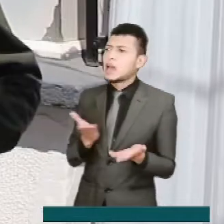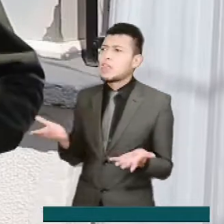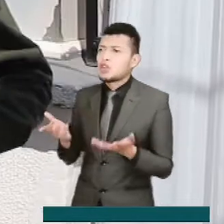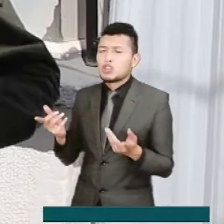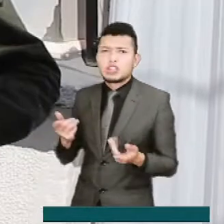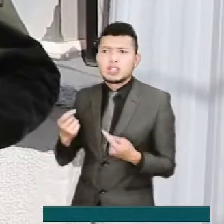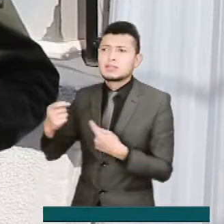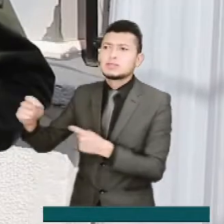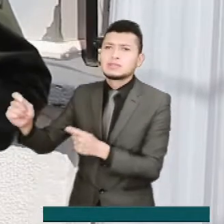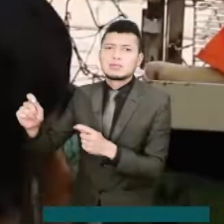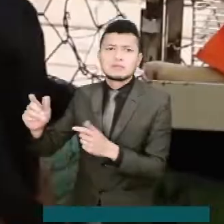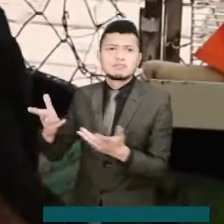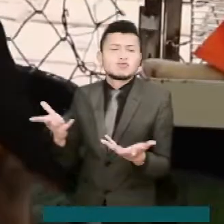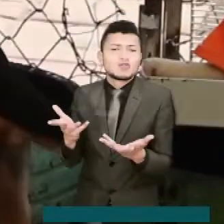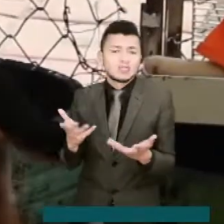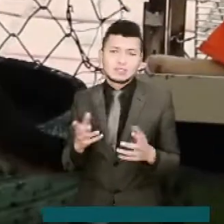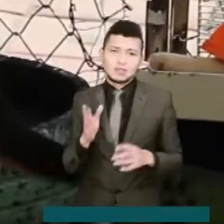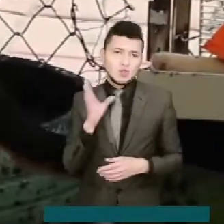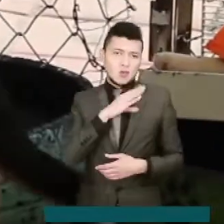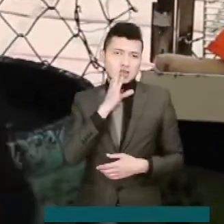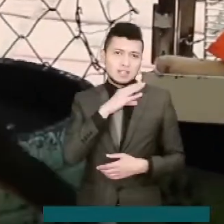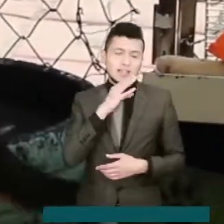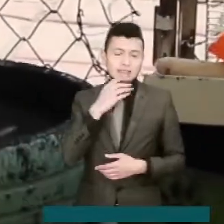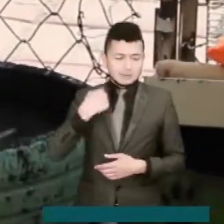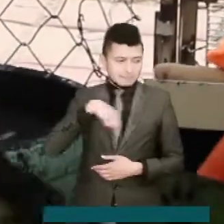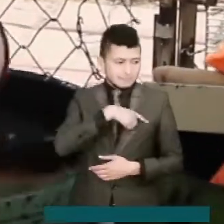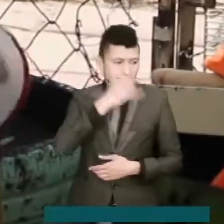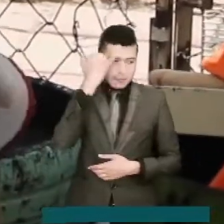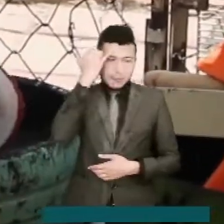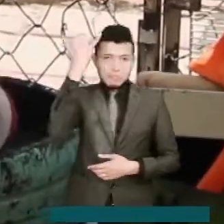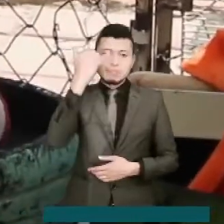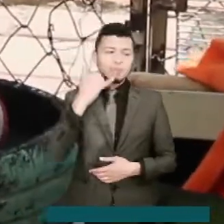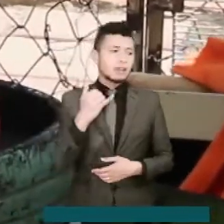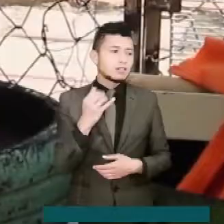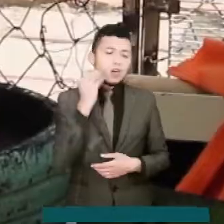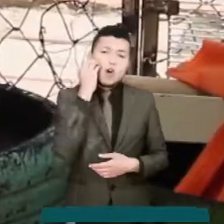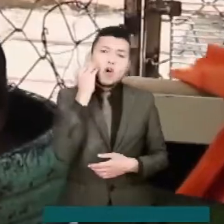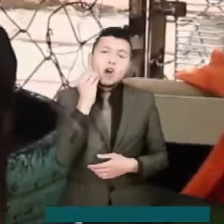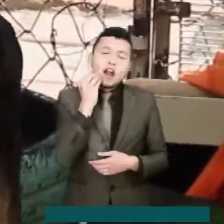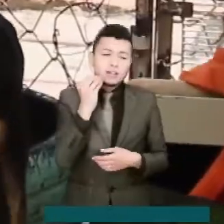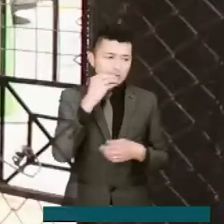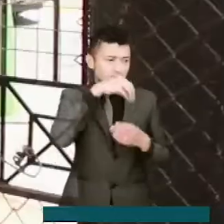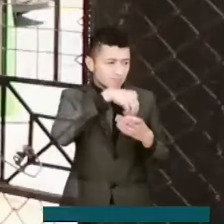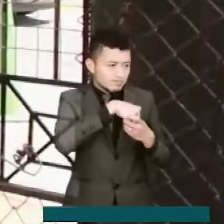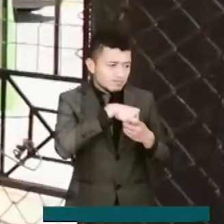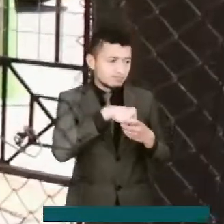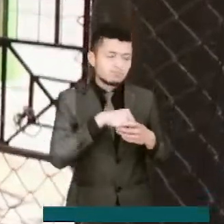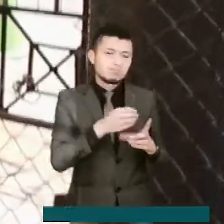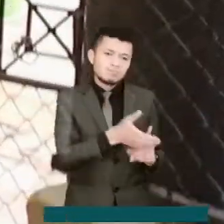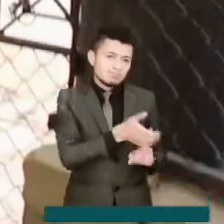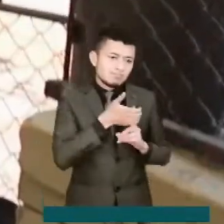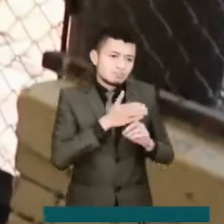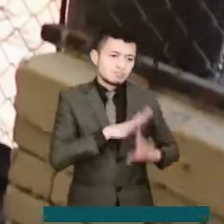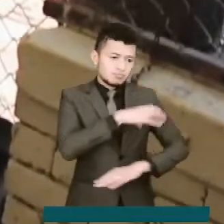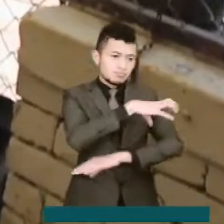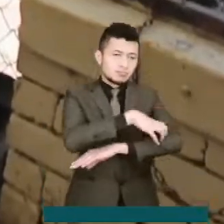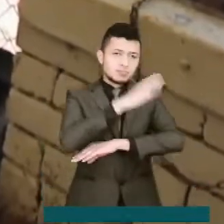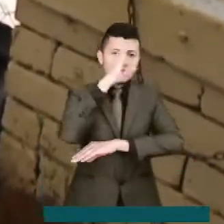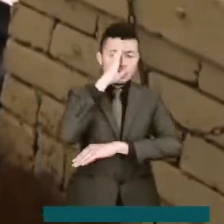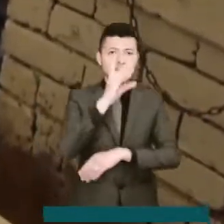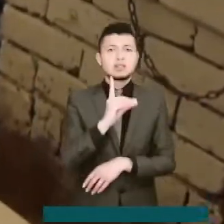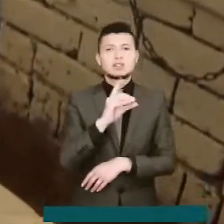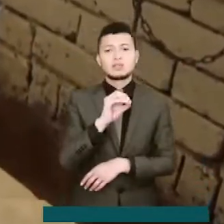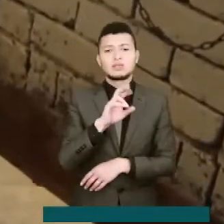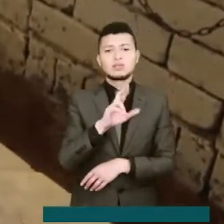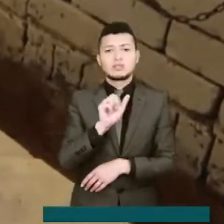del sitio a donde llevarlos, entonces creamos el hogar de paso transitorio y adopción del CAI